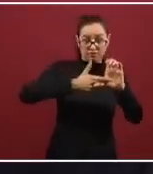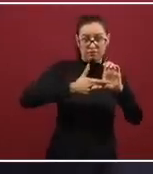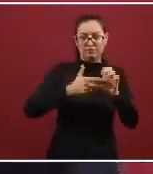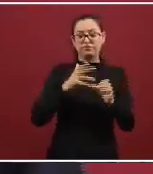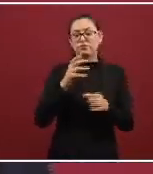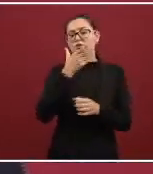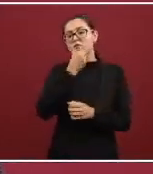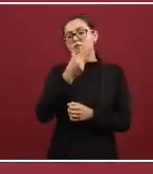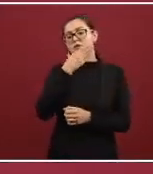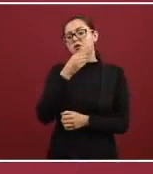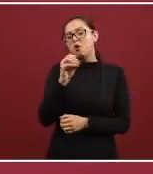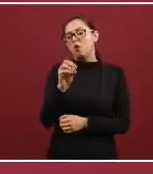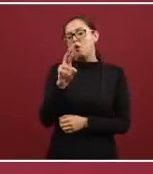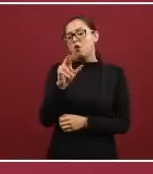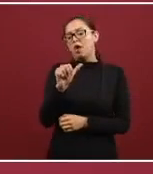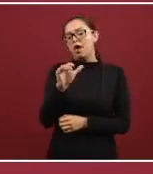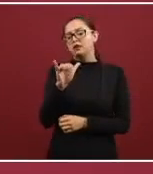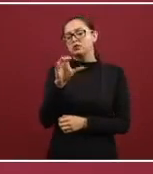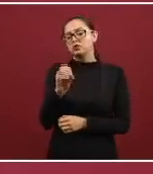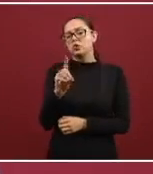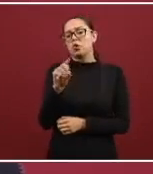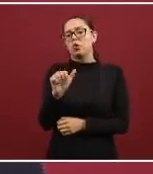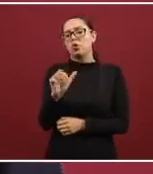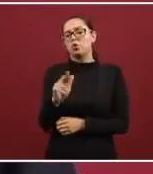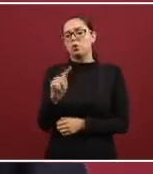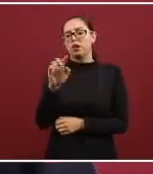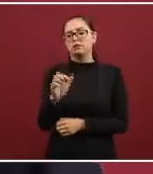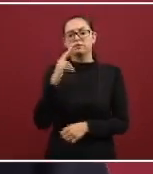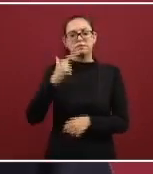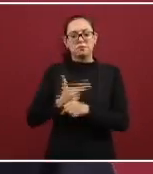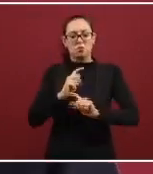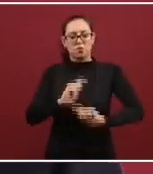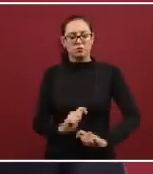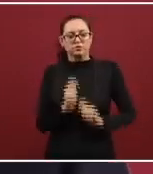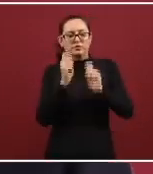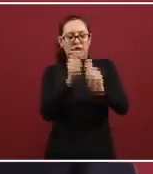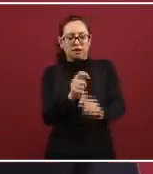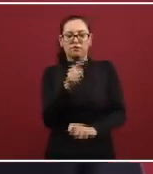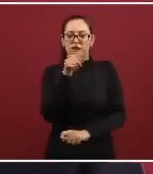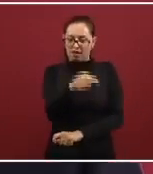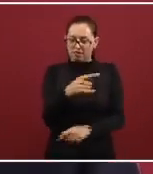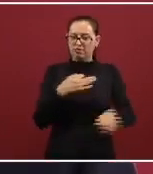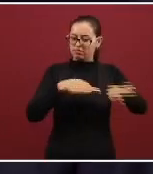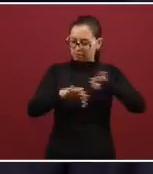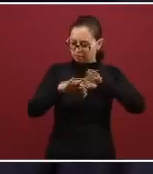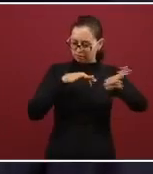esta instrucción, está trabajando para